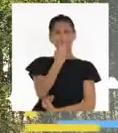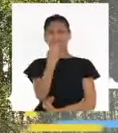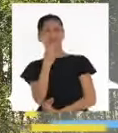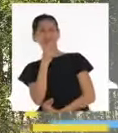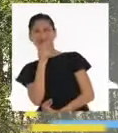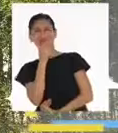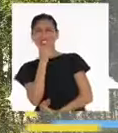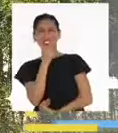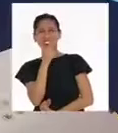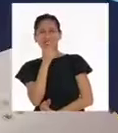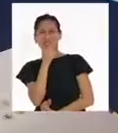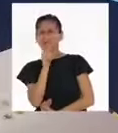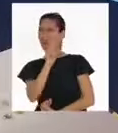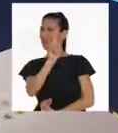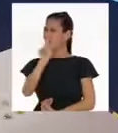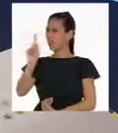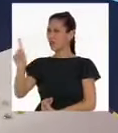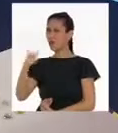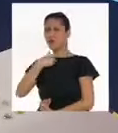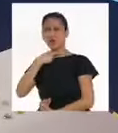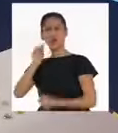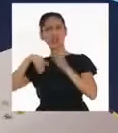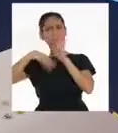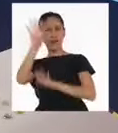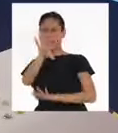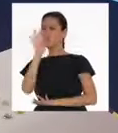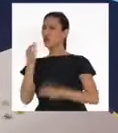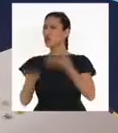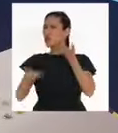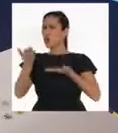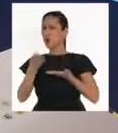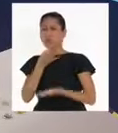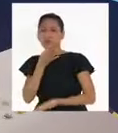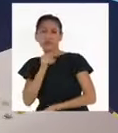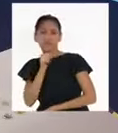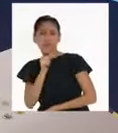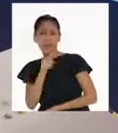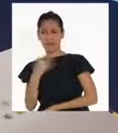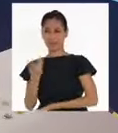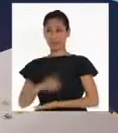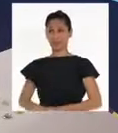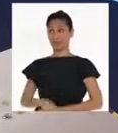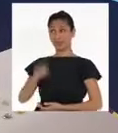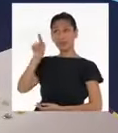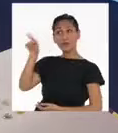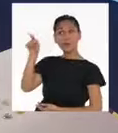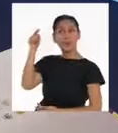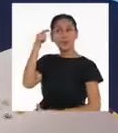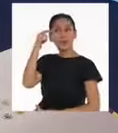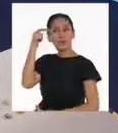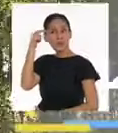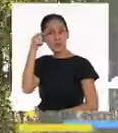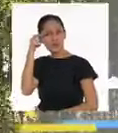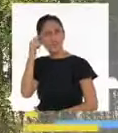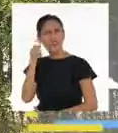más prefieren. Héctor Gallo, ¿a ti se te ocurre una manera para visualizar mejor la información?